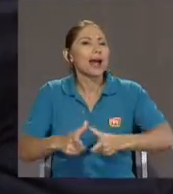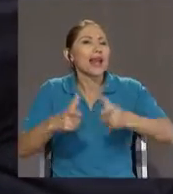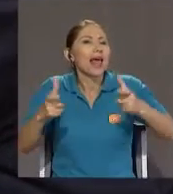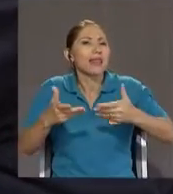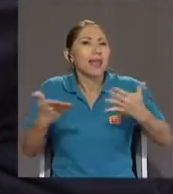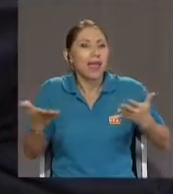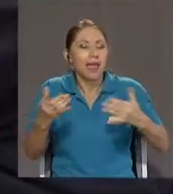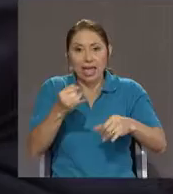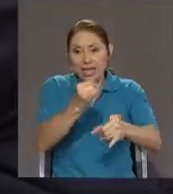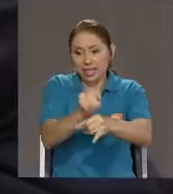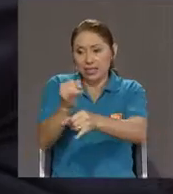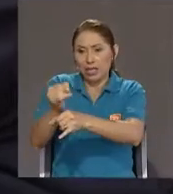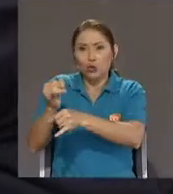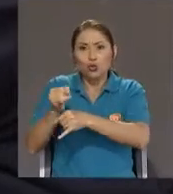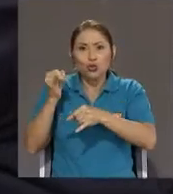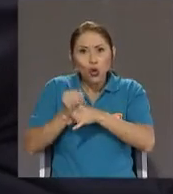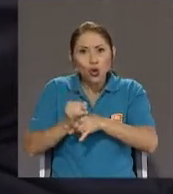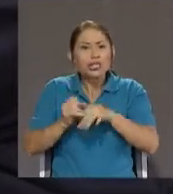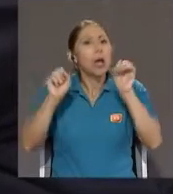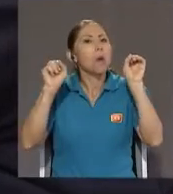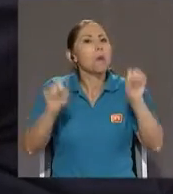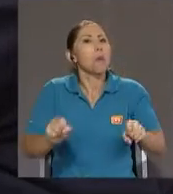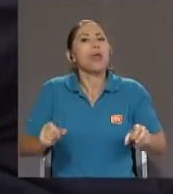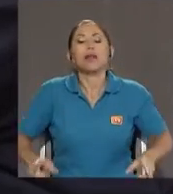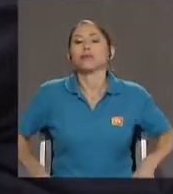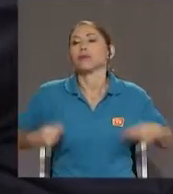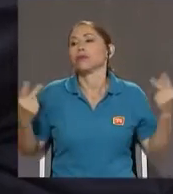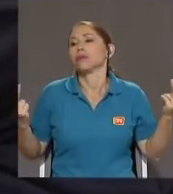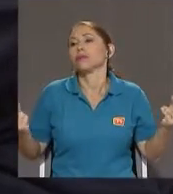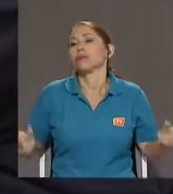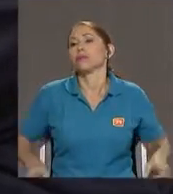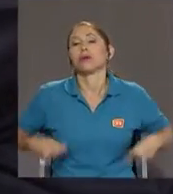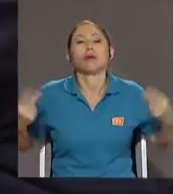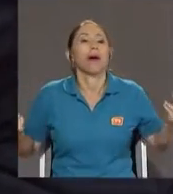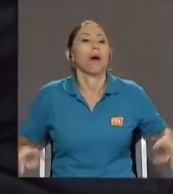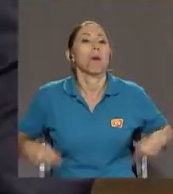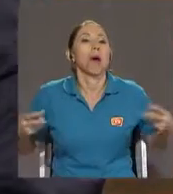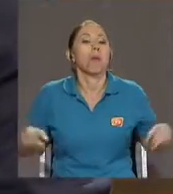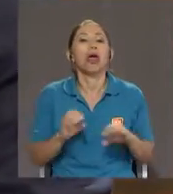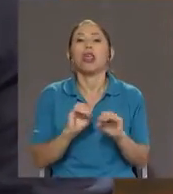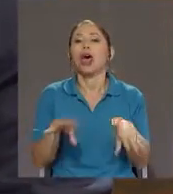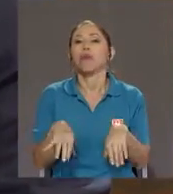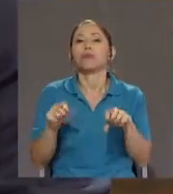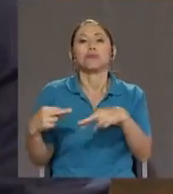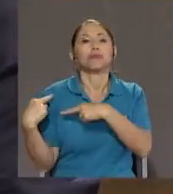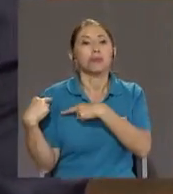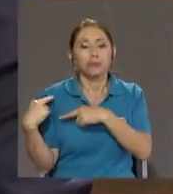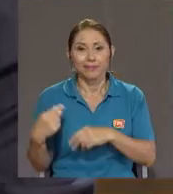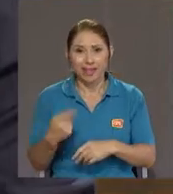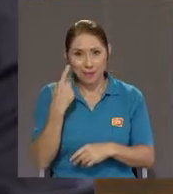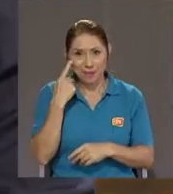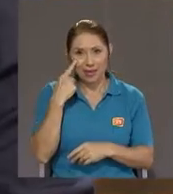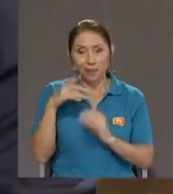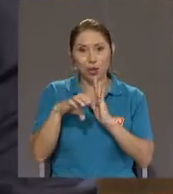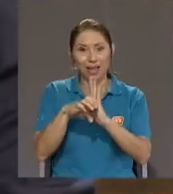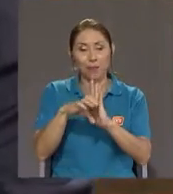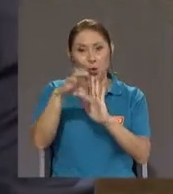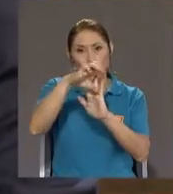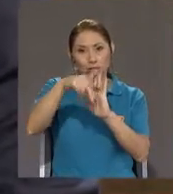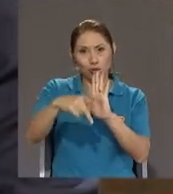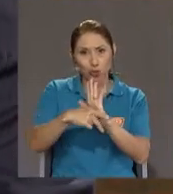tienen la posibilidad de gastar sin ser responsables por el gasto. Fíjese, por ejemplo, la Constitución